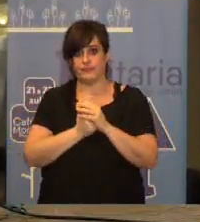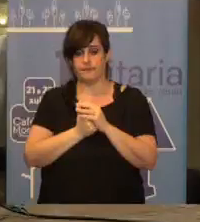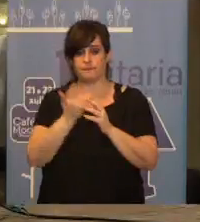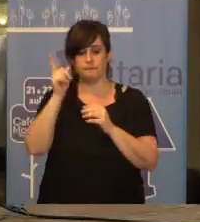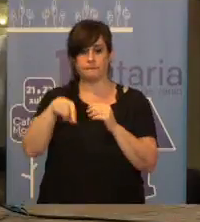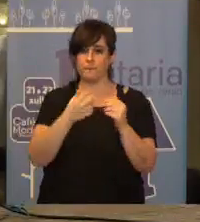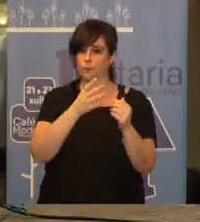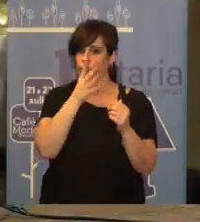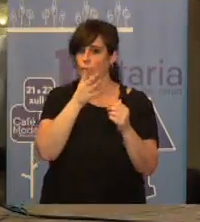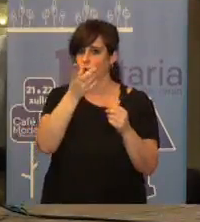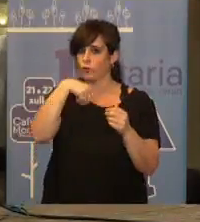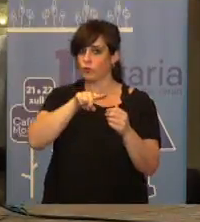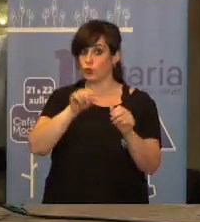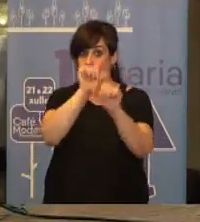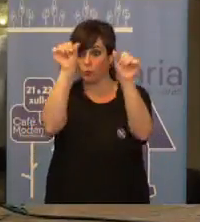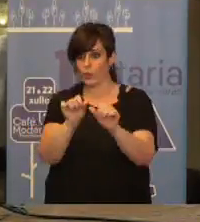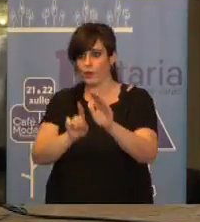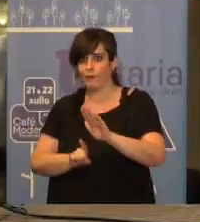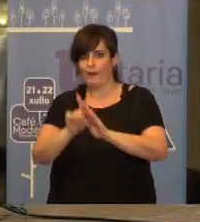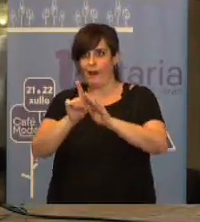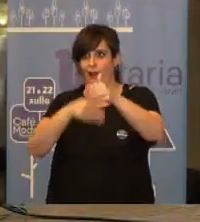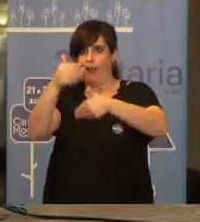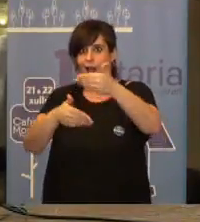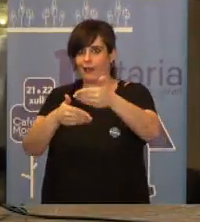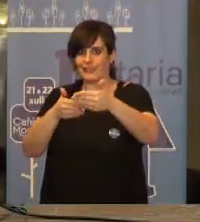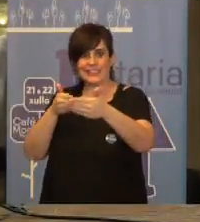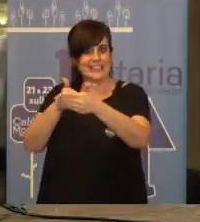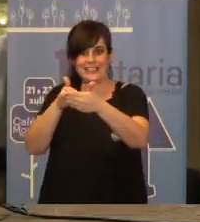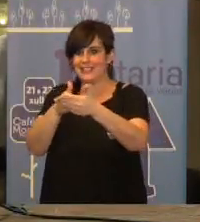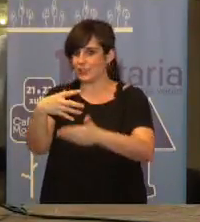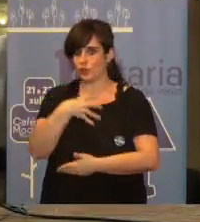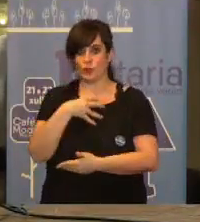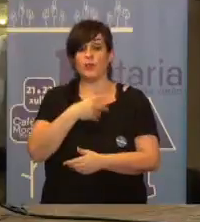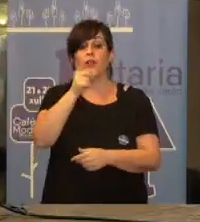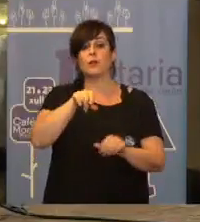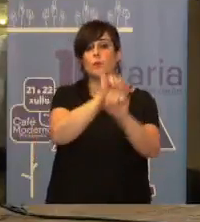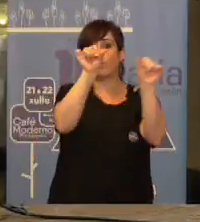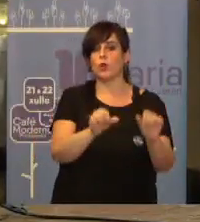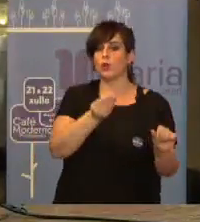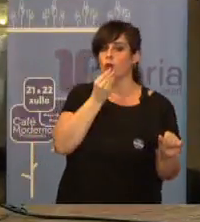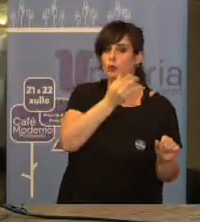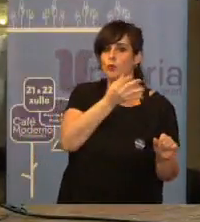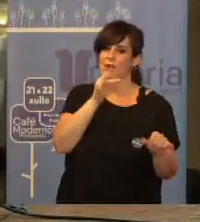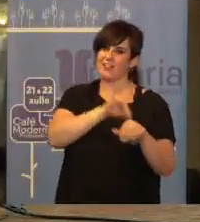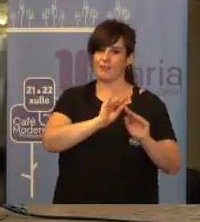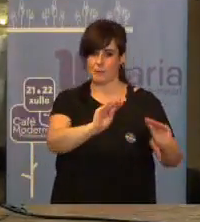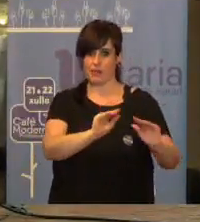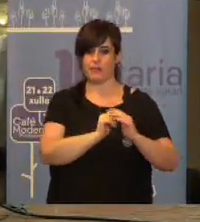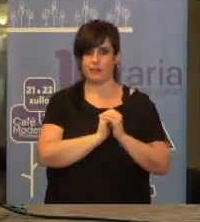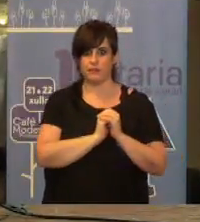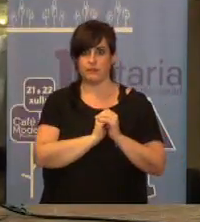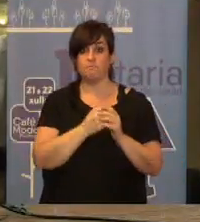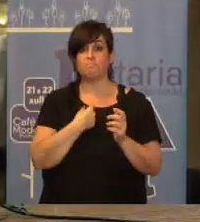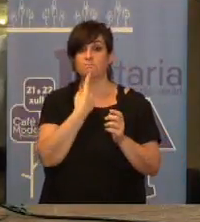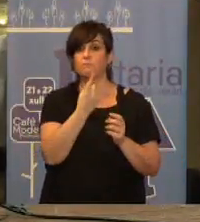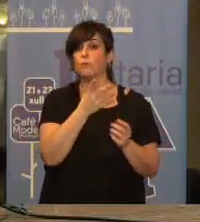seguir desenvolvendo este modelo, e falamos, obviamente, dun modelo de consumo e as súas patoloxías. Por que digo isto? E isto que